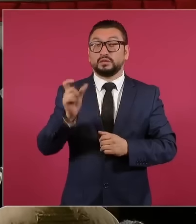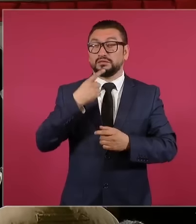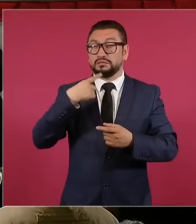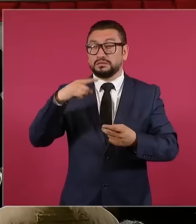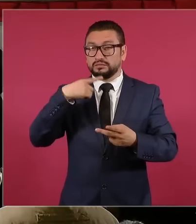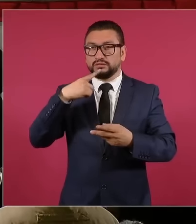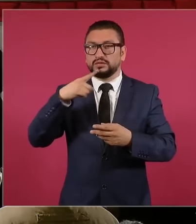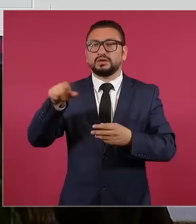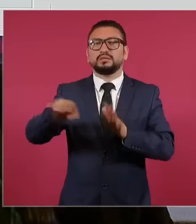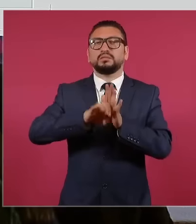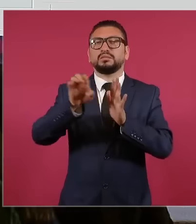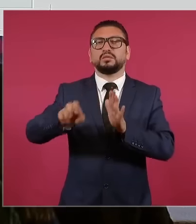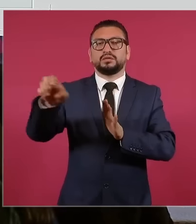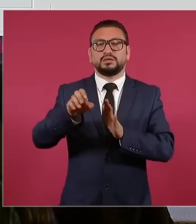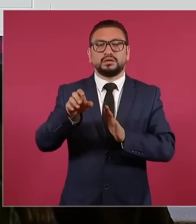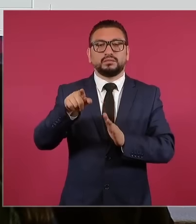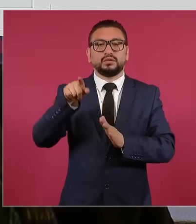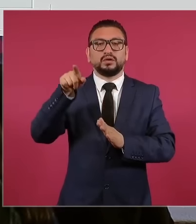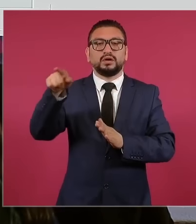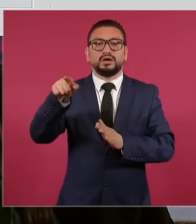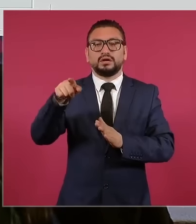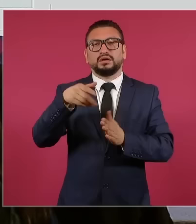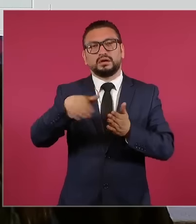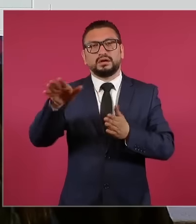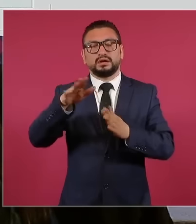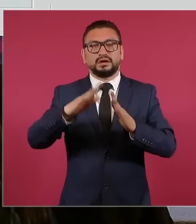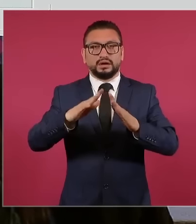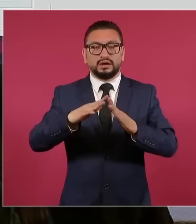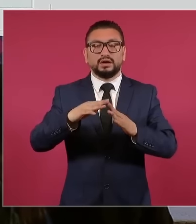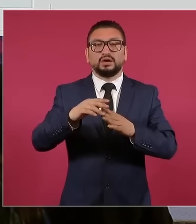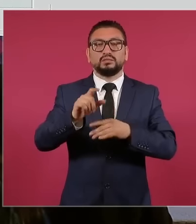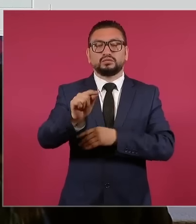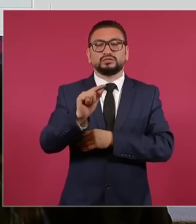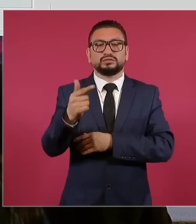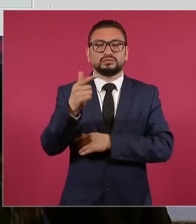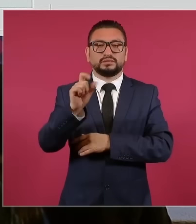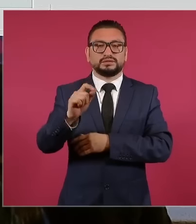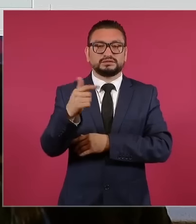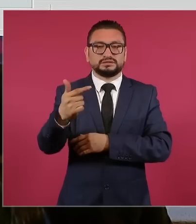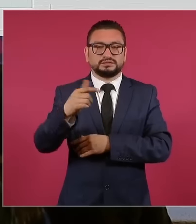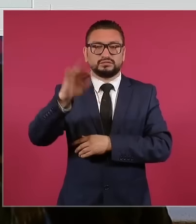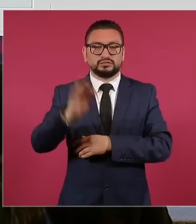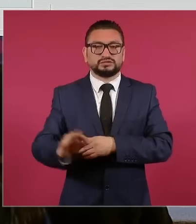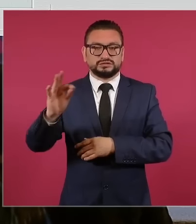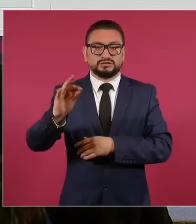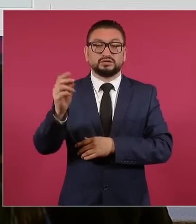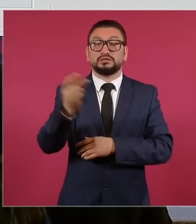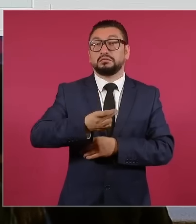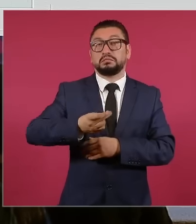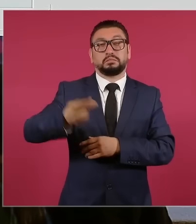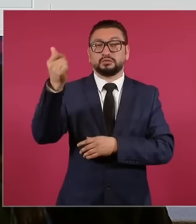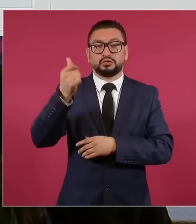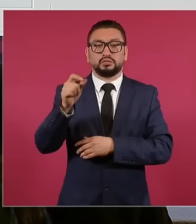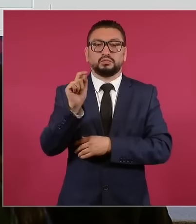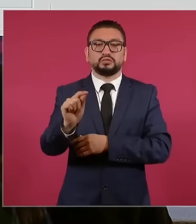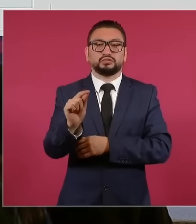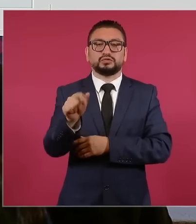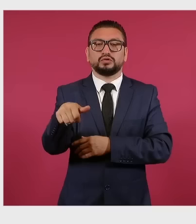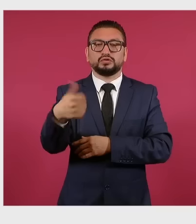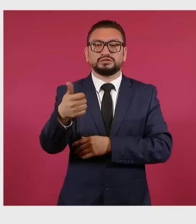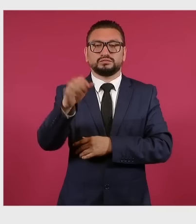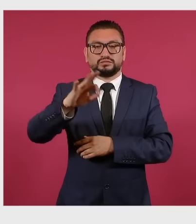suspensiones pun 2% del total de quejas destituciones punto